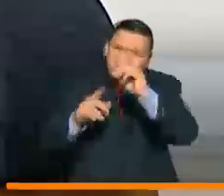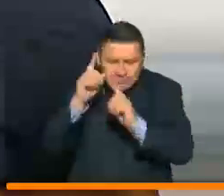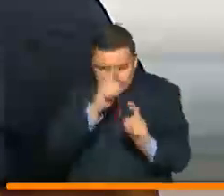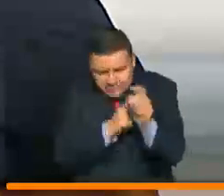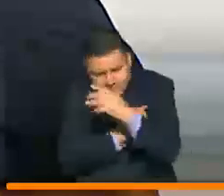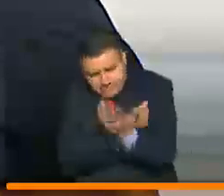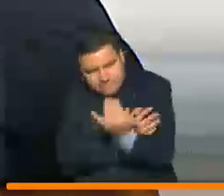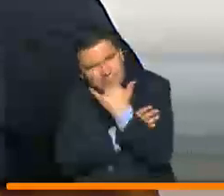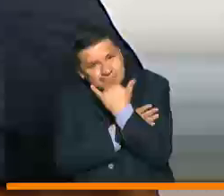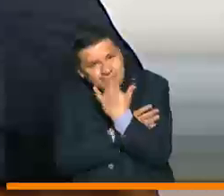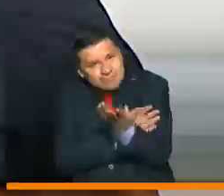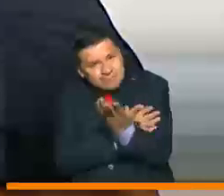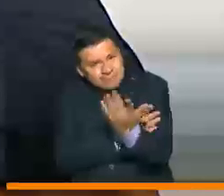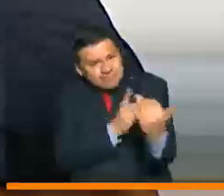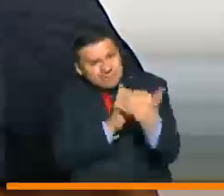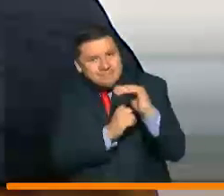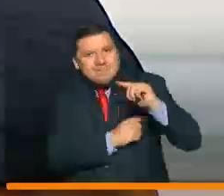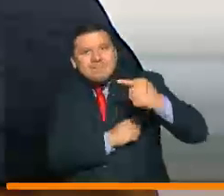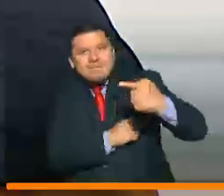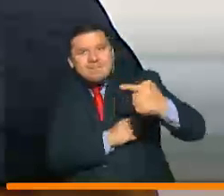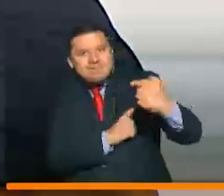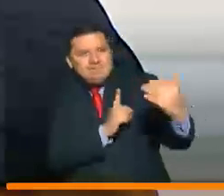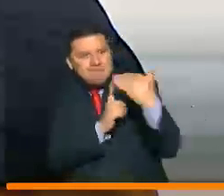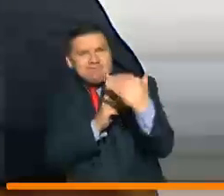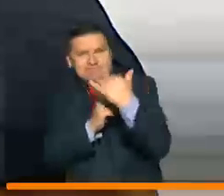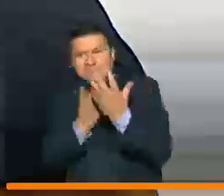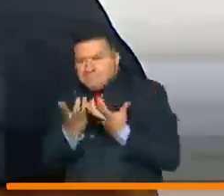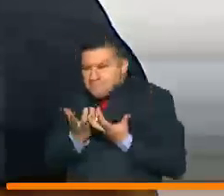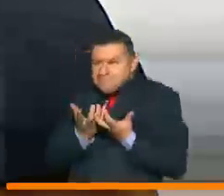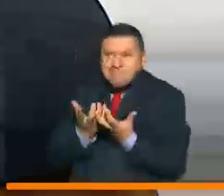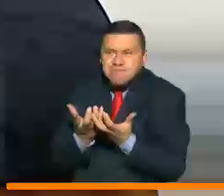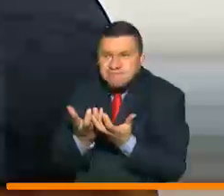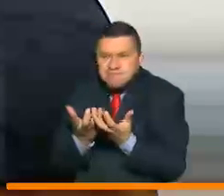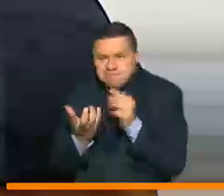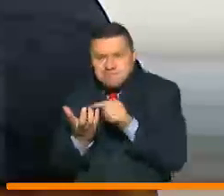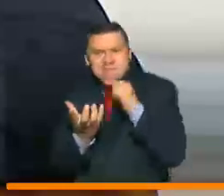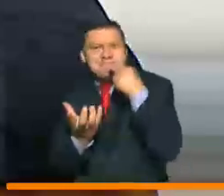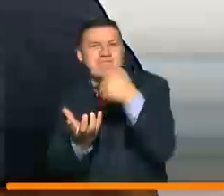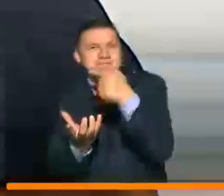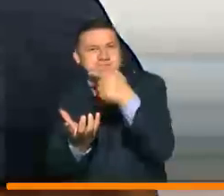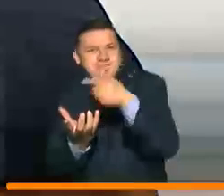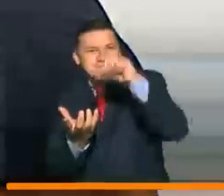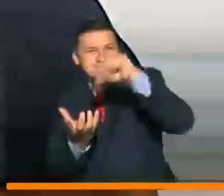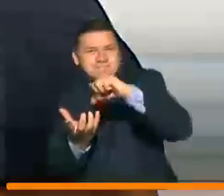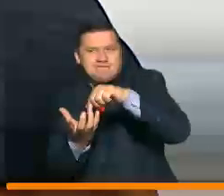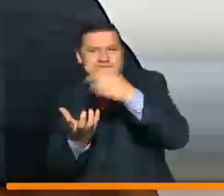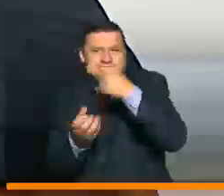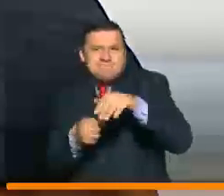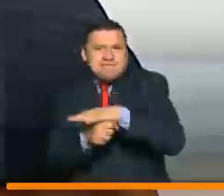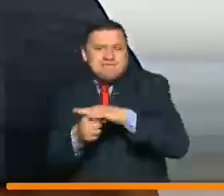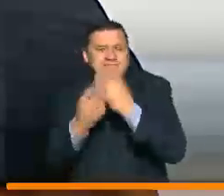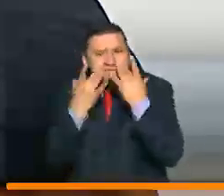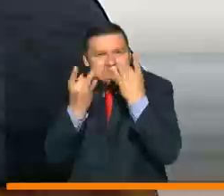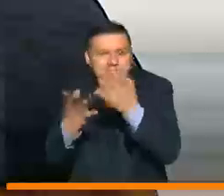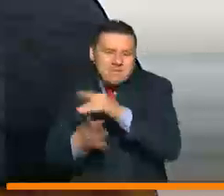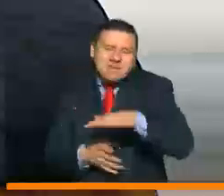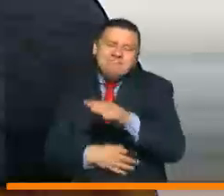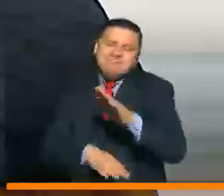los efectos negativos de cualquier aglomeración, de cualquier situación que nos lleve a incrementar una situación que ya